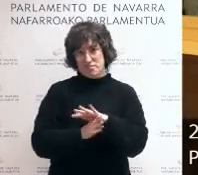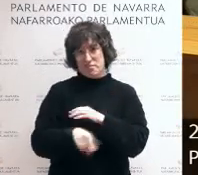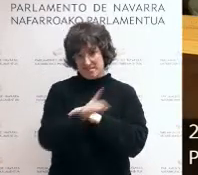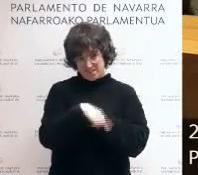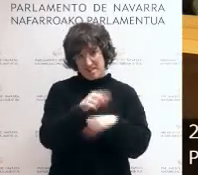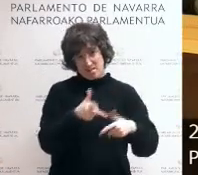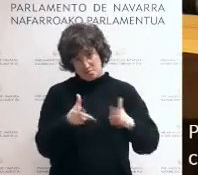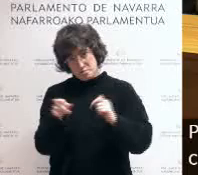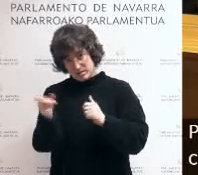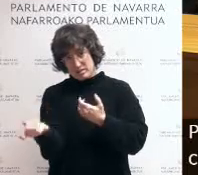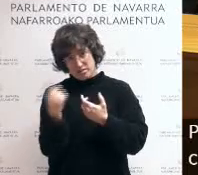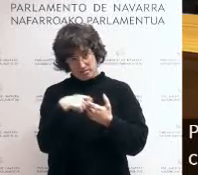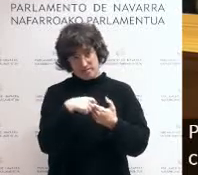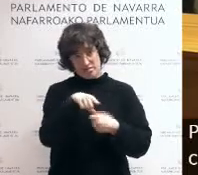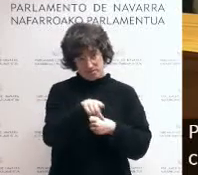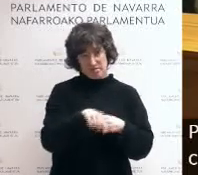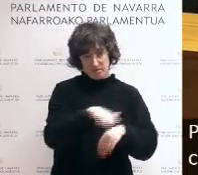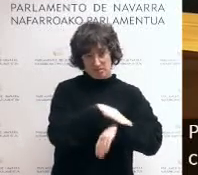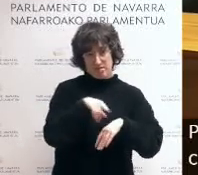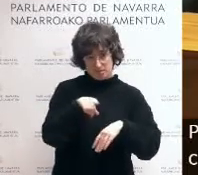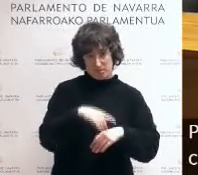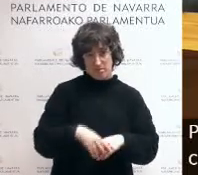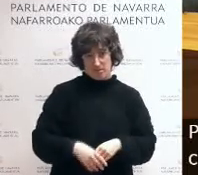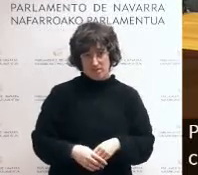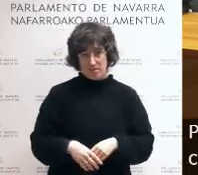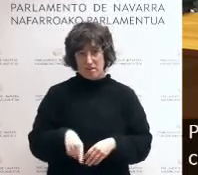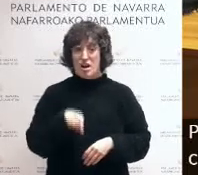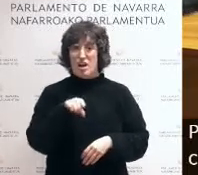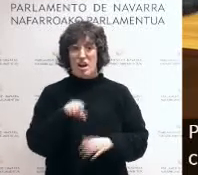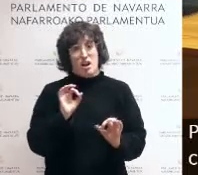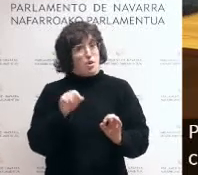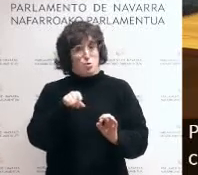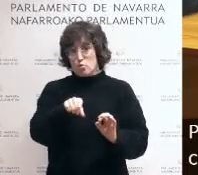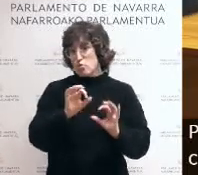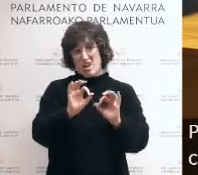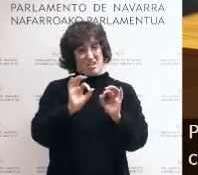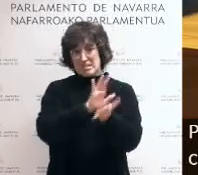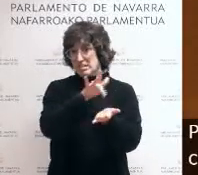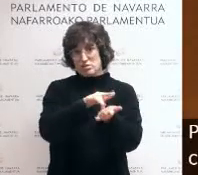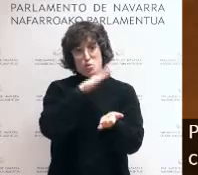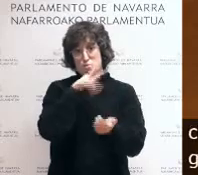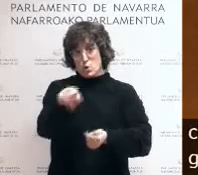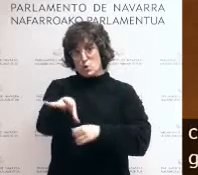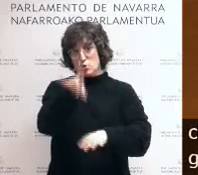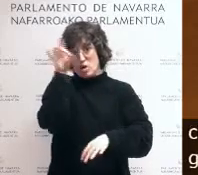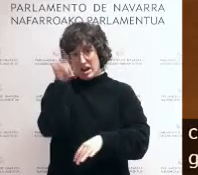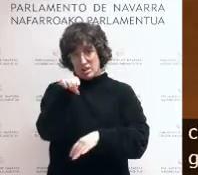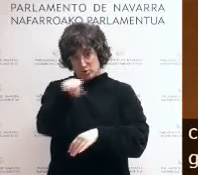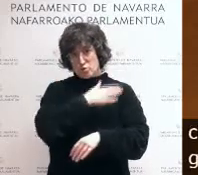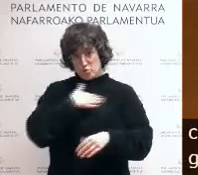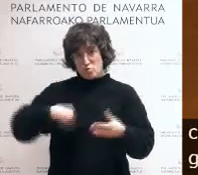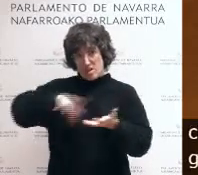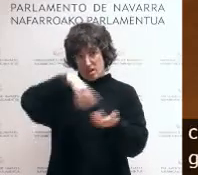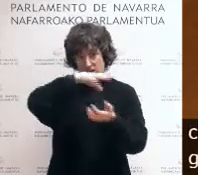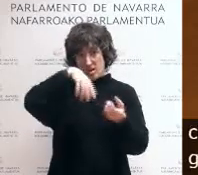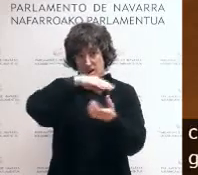en el gobierno. Ese es su destino, esa es su elección, seguir en esa ciénaga